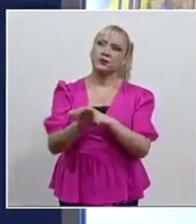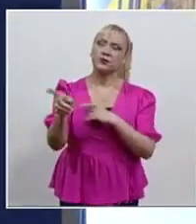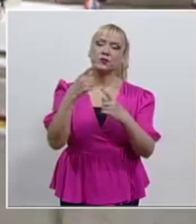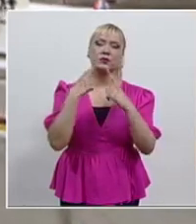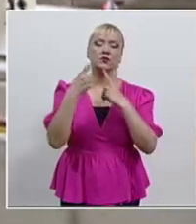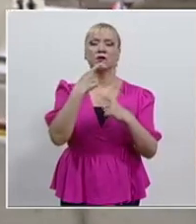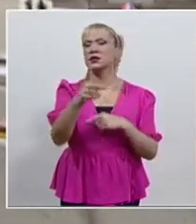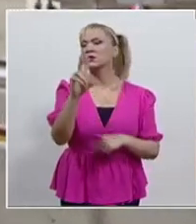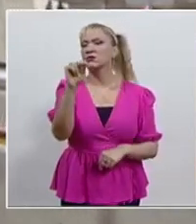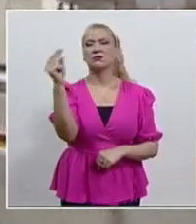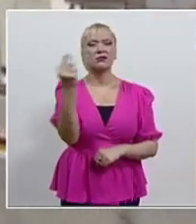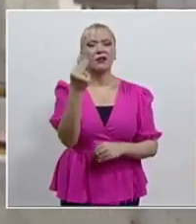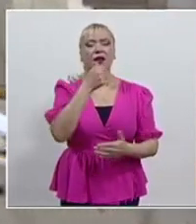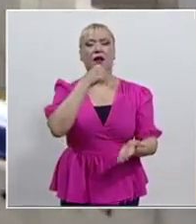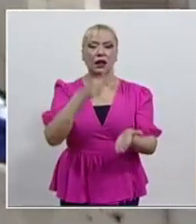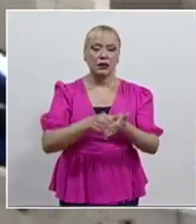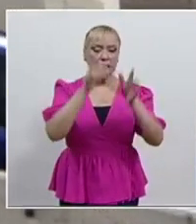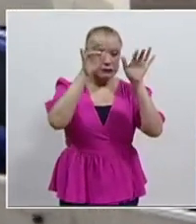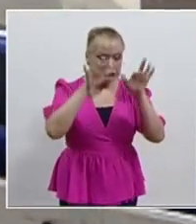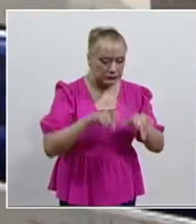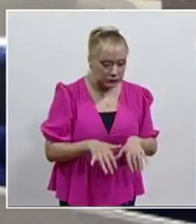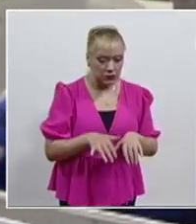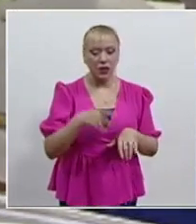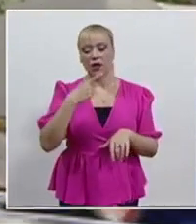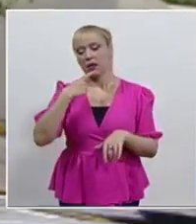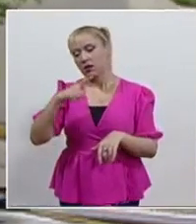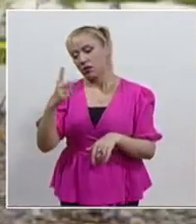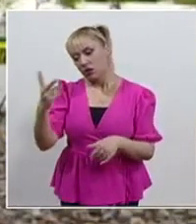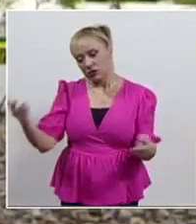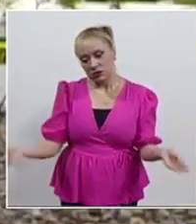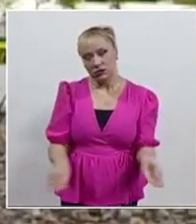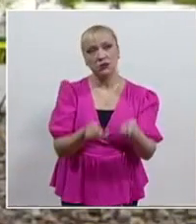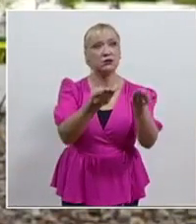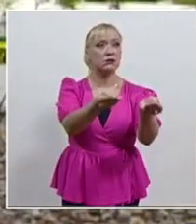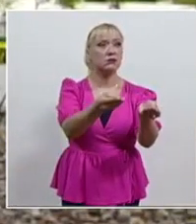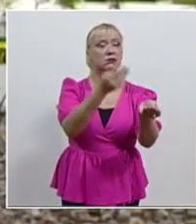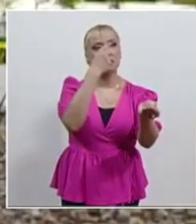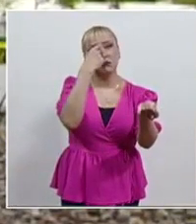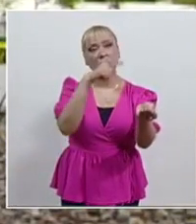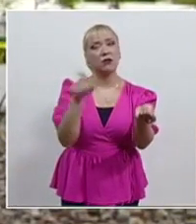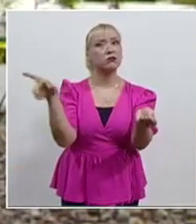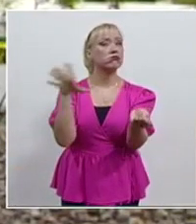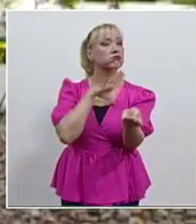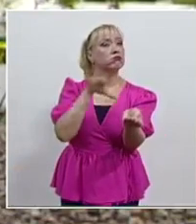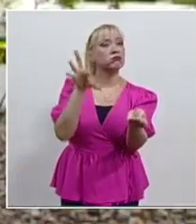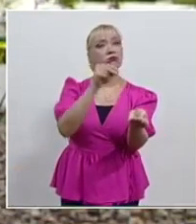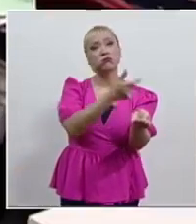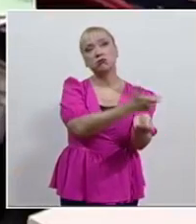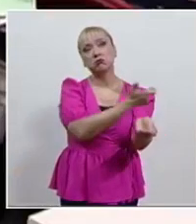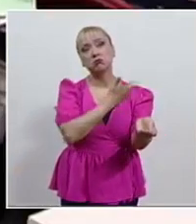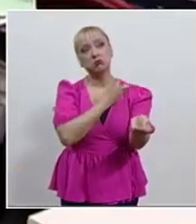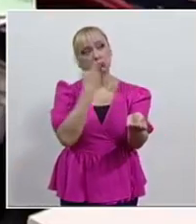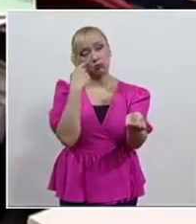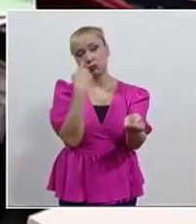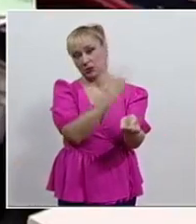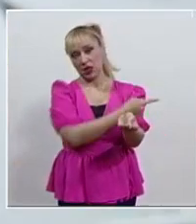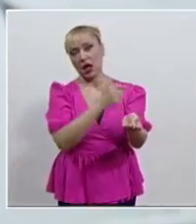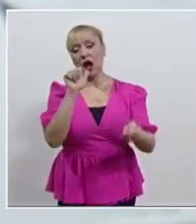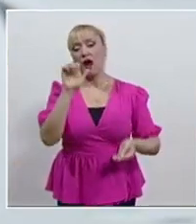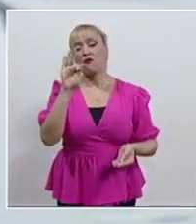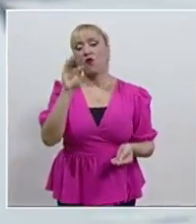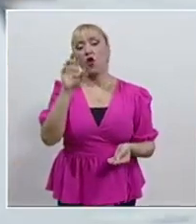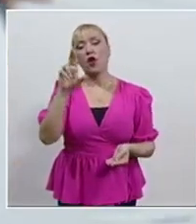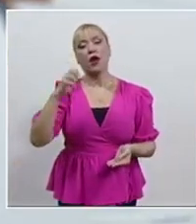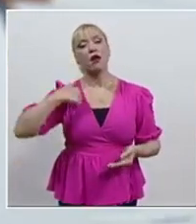es necesario presentar junto con la demanda la negativa de devolución por parte de la Afore o el acuse de la solicitud cuando se reclaman